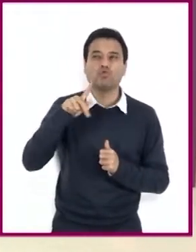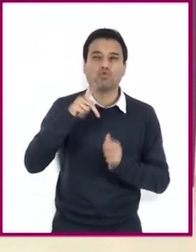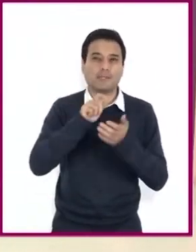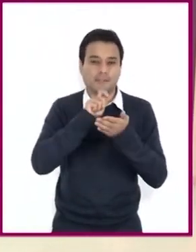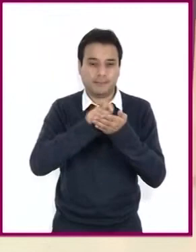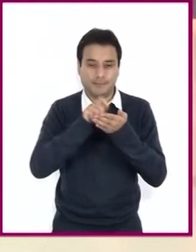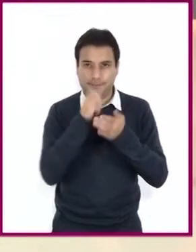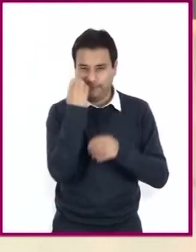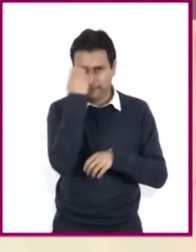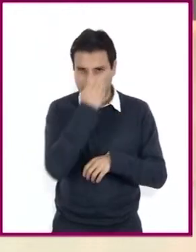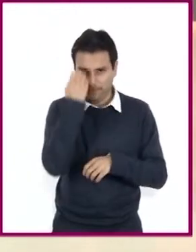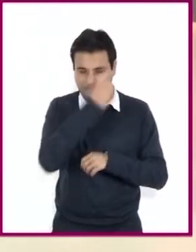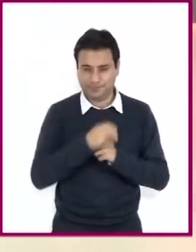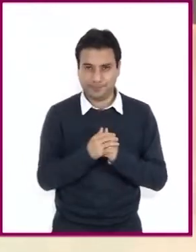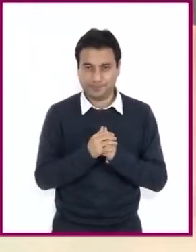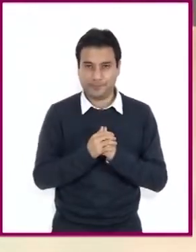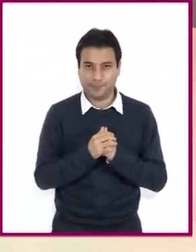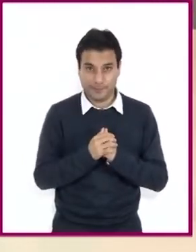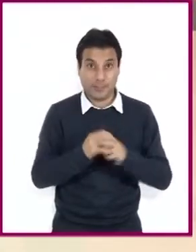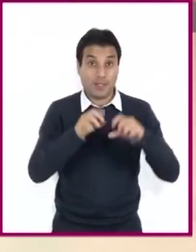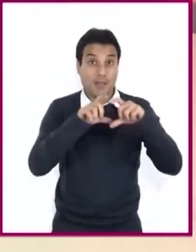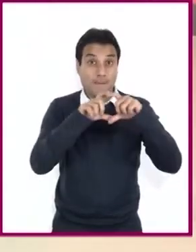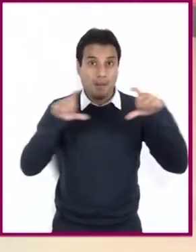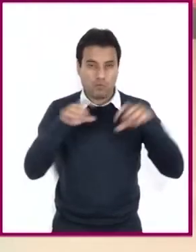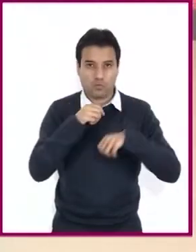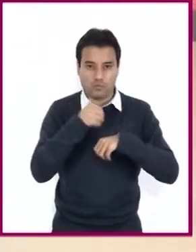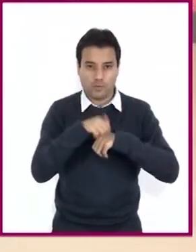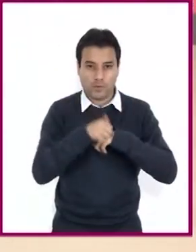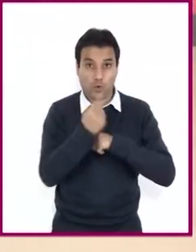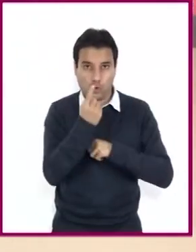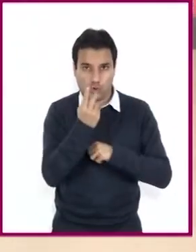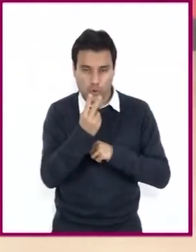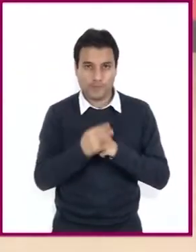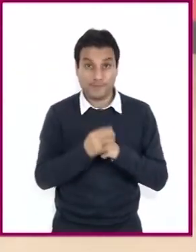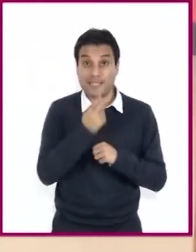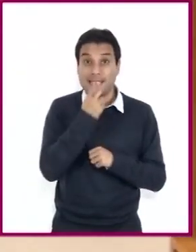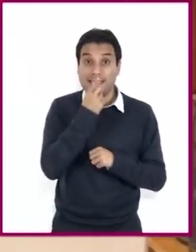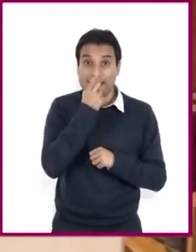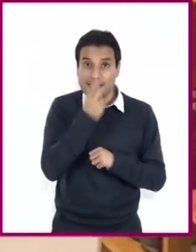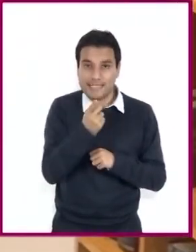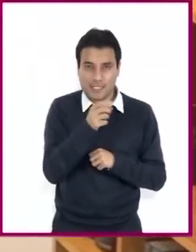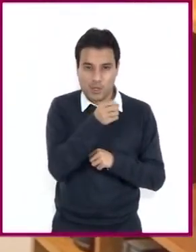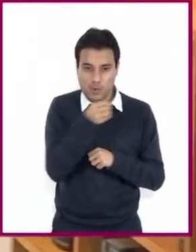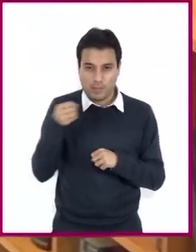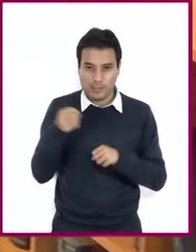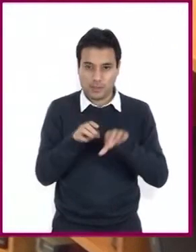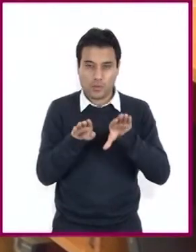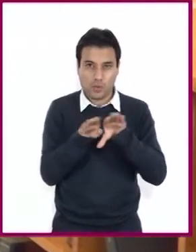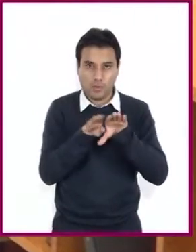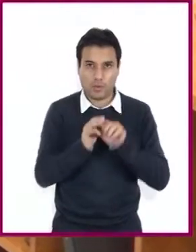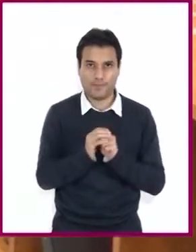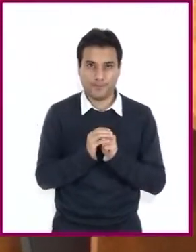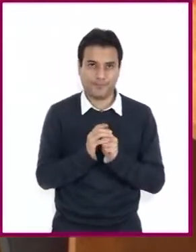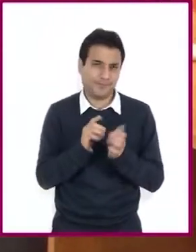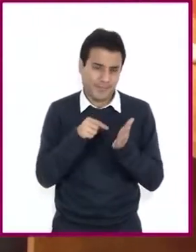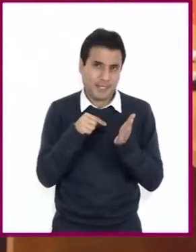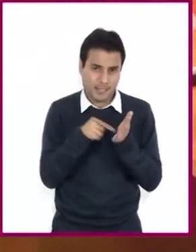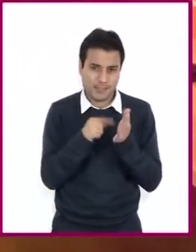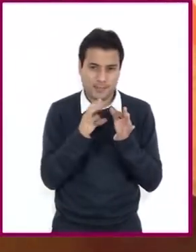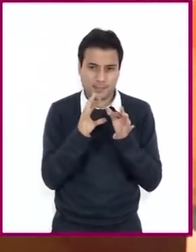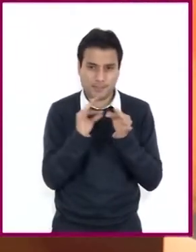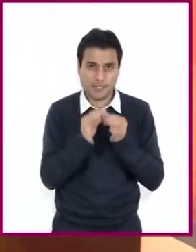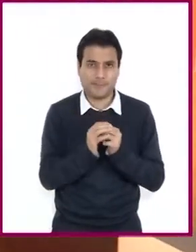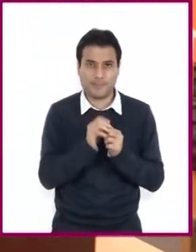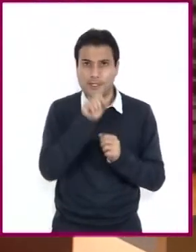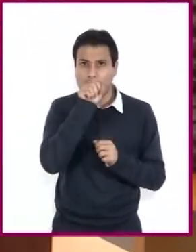que lo componen. En los primeros 2 párrafos se describe el procedimiento que siguió Pasteur. Para su experimentación, al igual